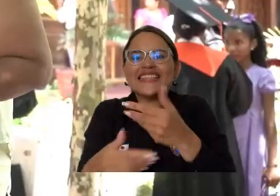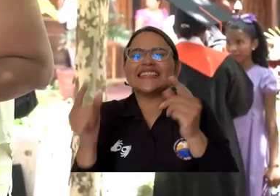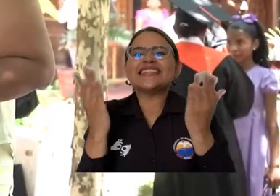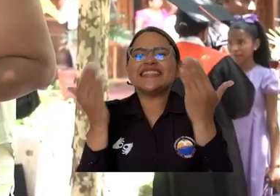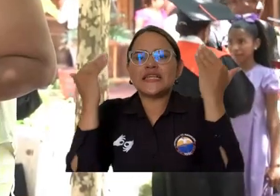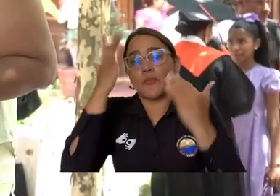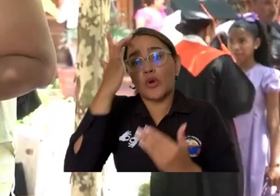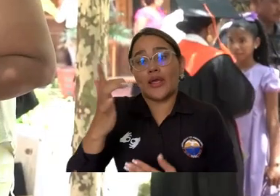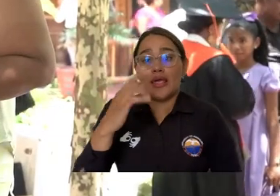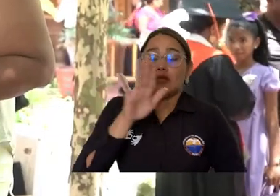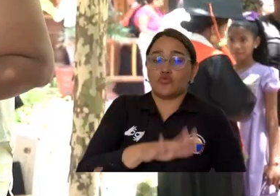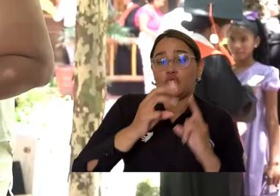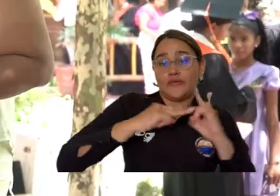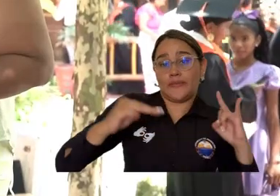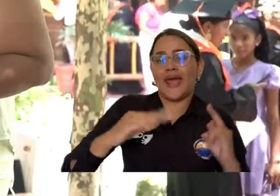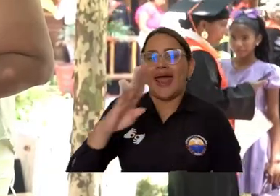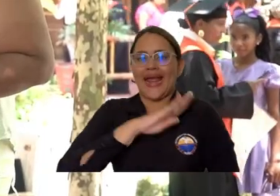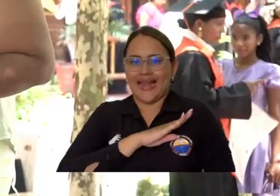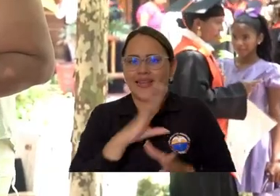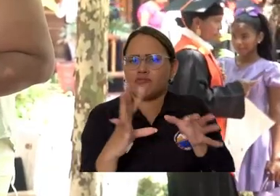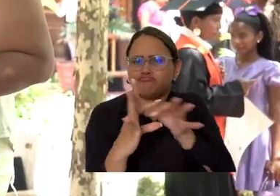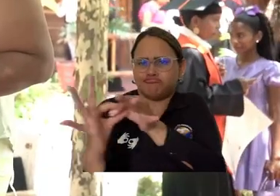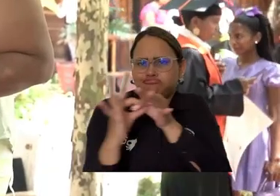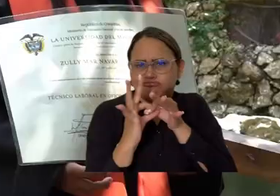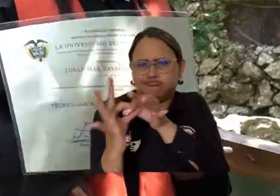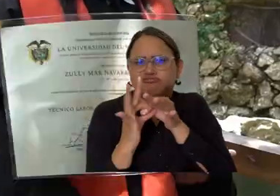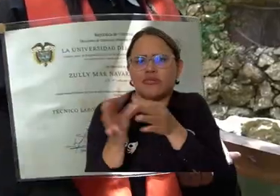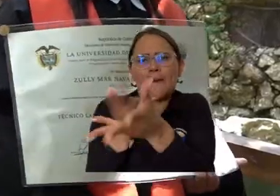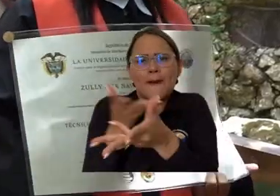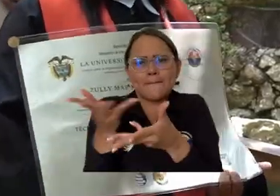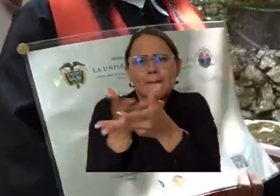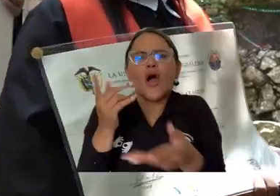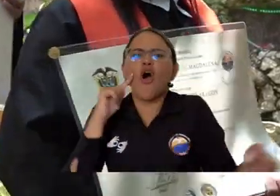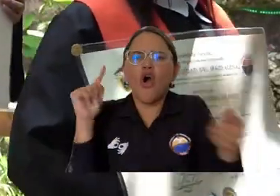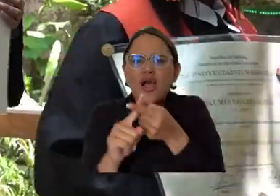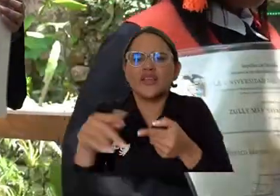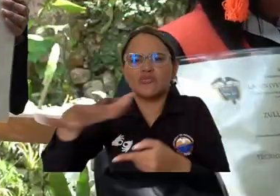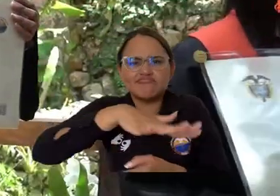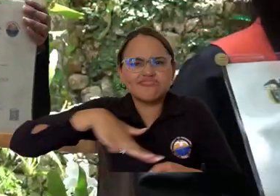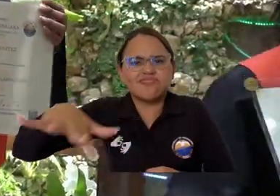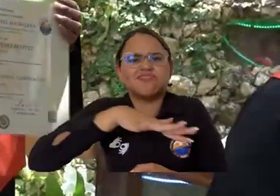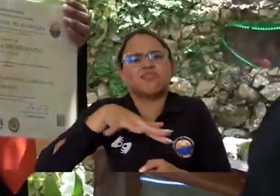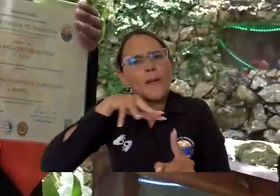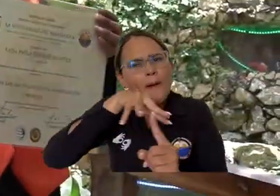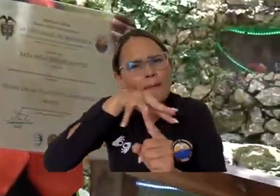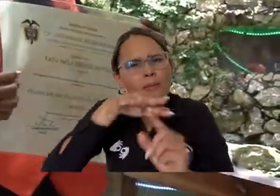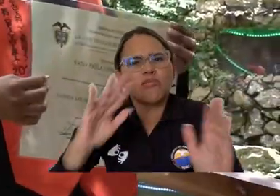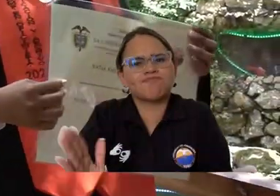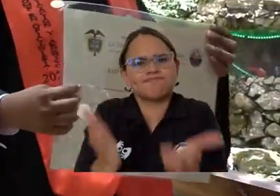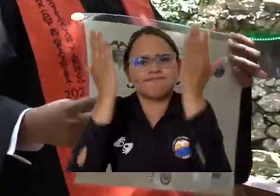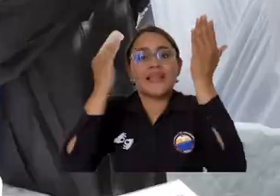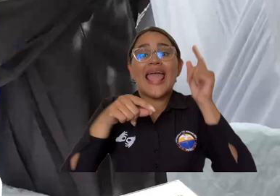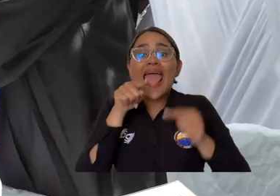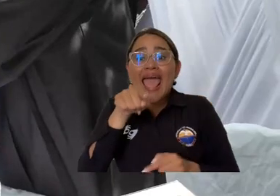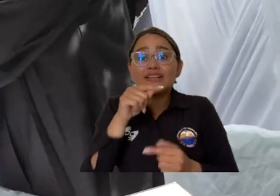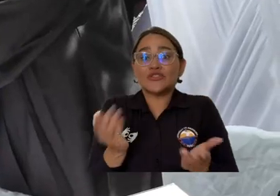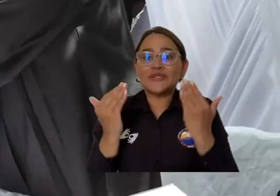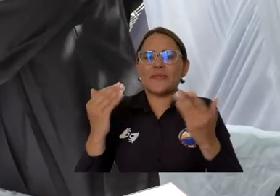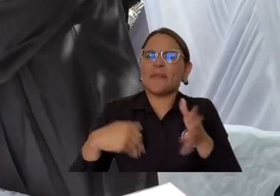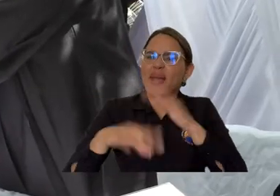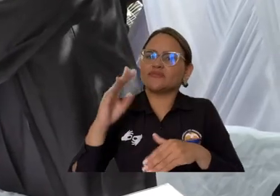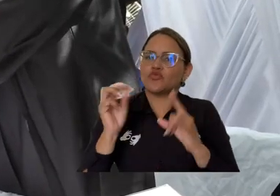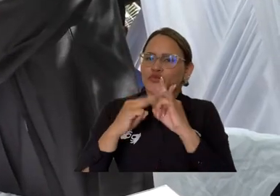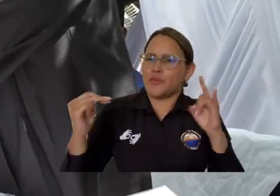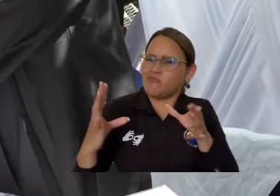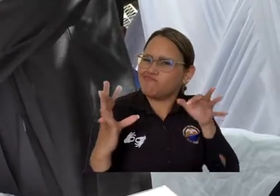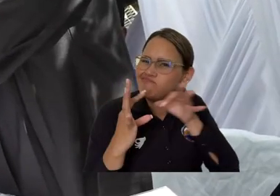convenio entre la Alma Mater y la Alcaldía Municipal, que busca aportar a la transformación socioeconómica y cultural del territorio, alianzas con